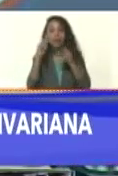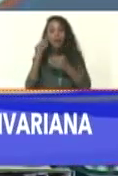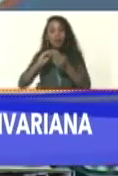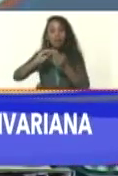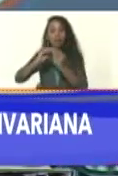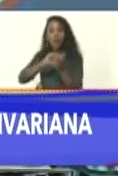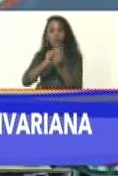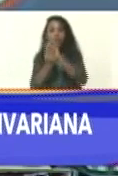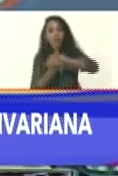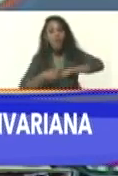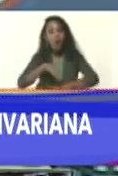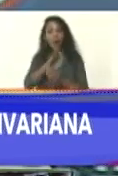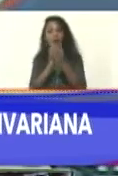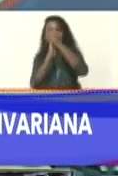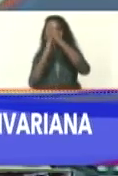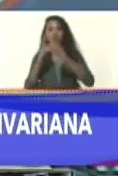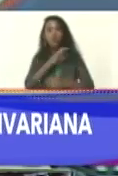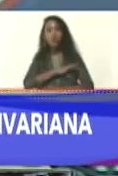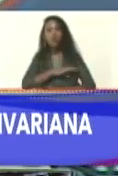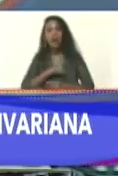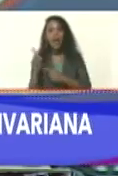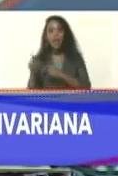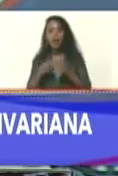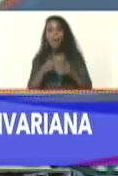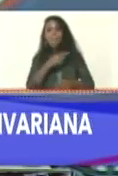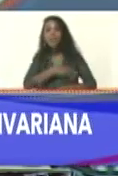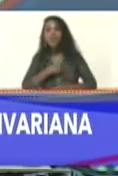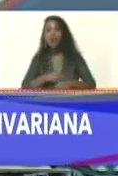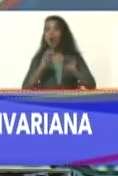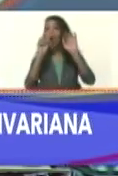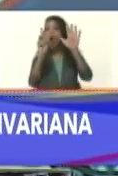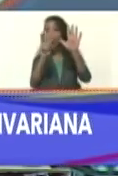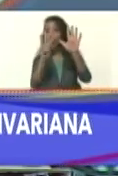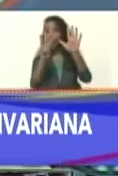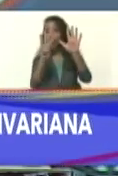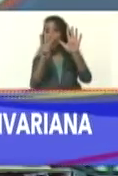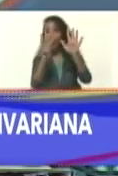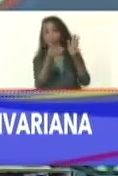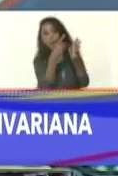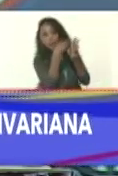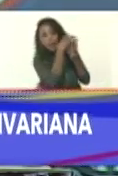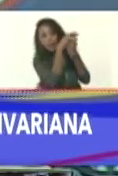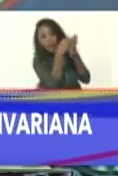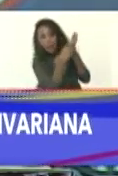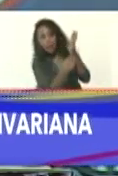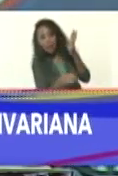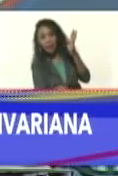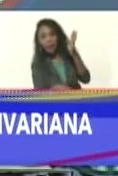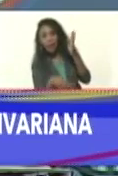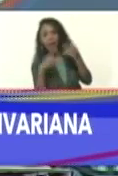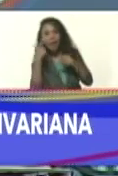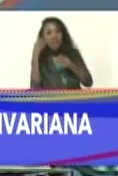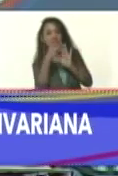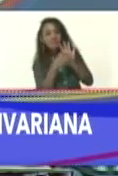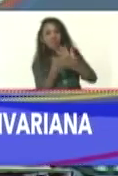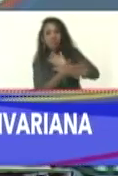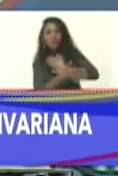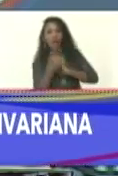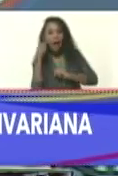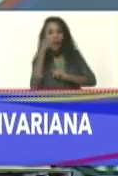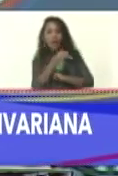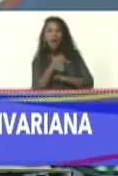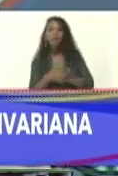líder social. Esta gran misión tiene proyectado 8 vértices importantes que tienen que ver con un conjunto de acciones, entre